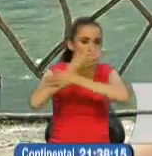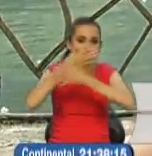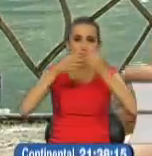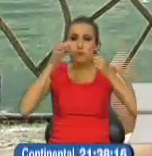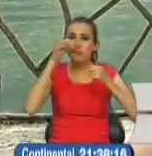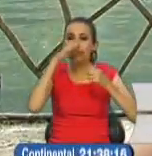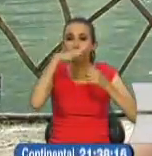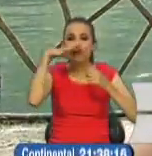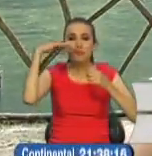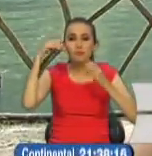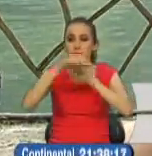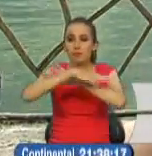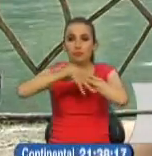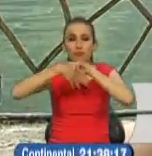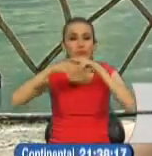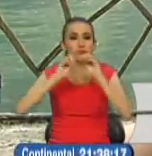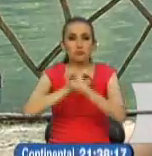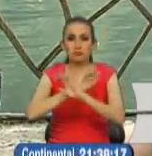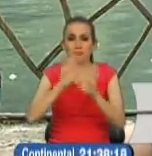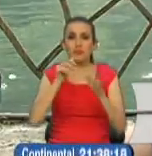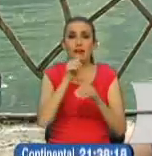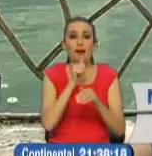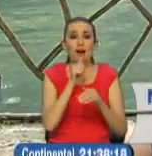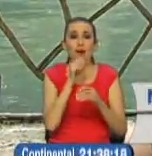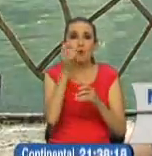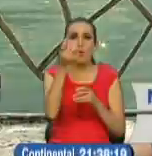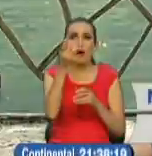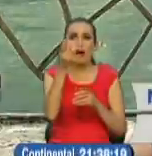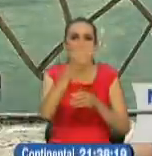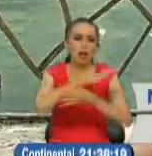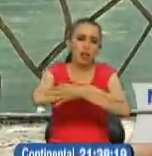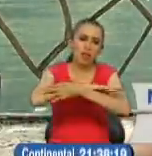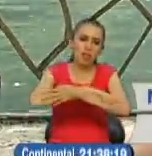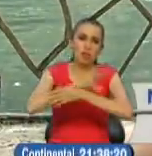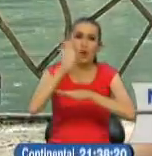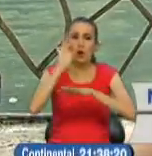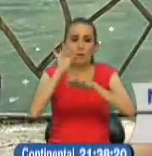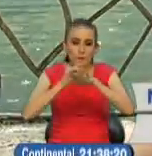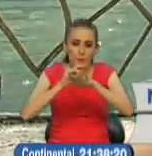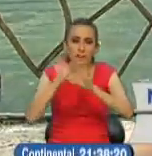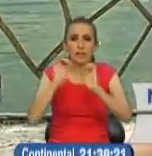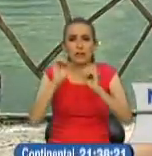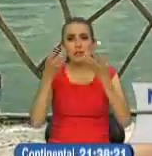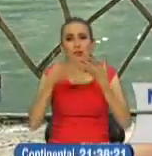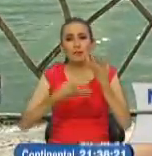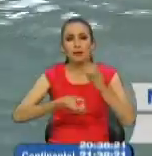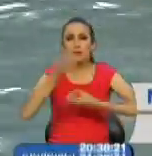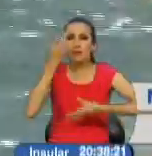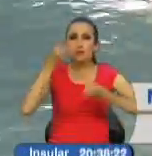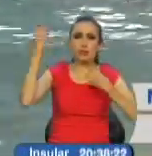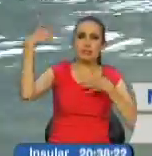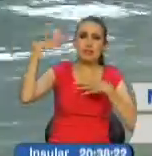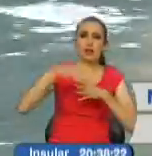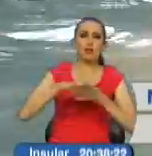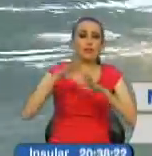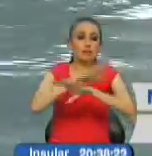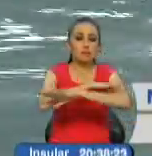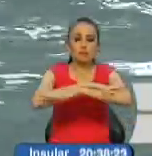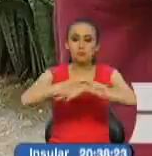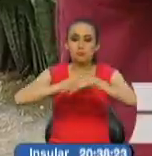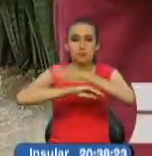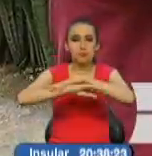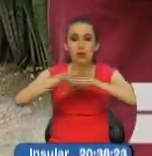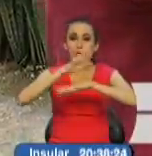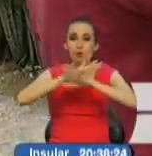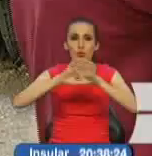olor desaparece. Y es un agua medicinal para dolor a los huesos, picadura de mosquito y quemaduras de rayo solar. De esta laguna sulfurosa